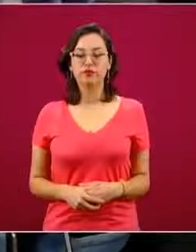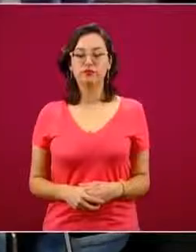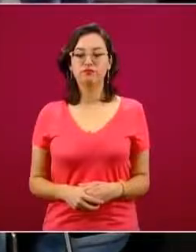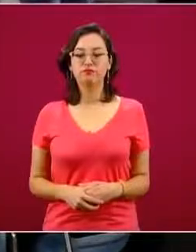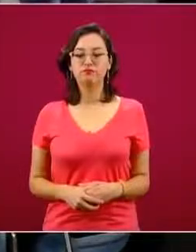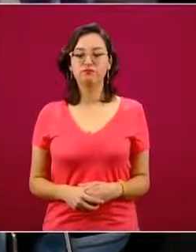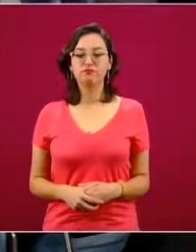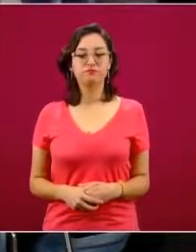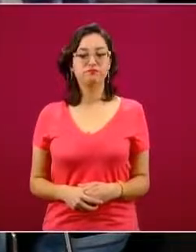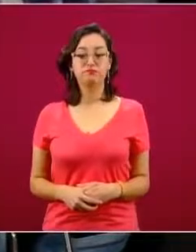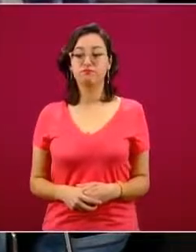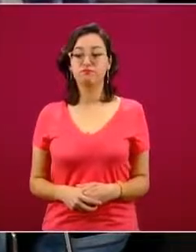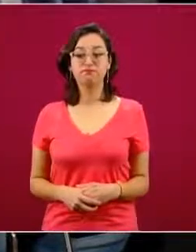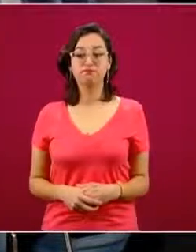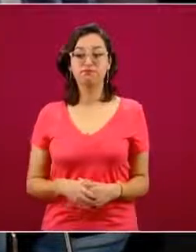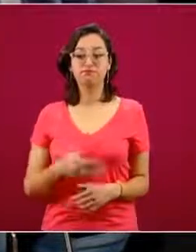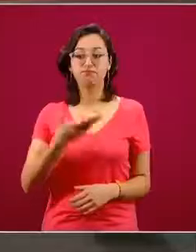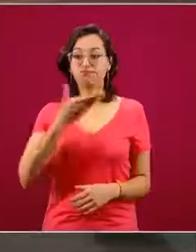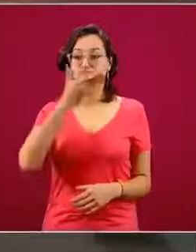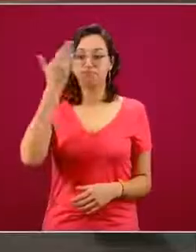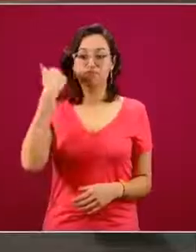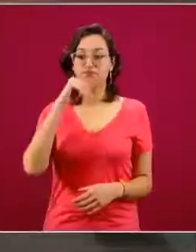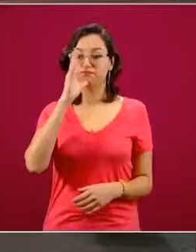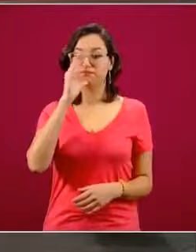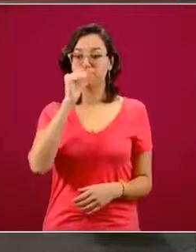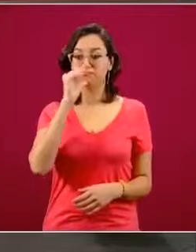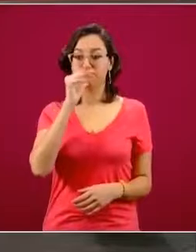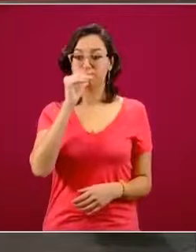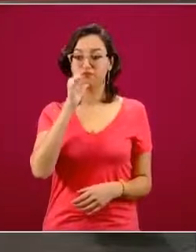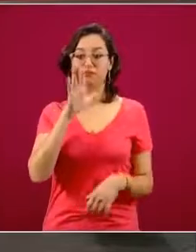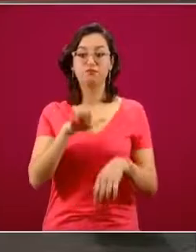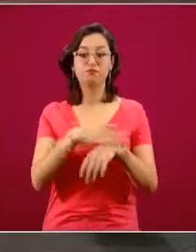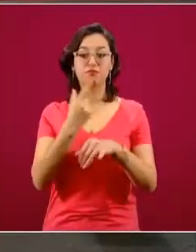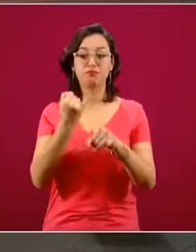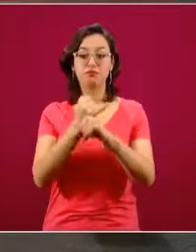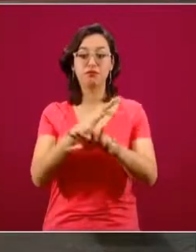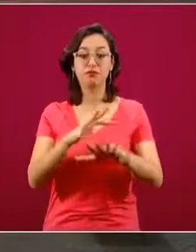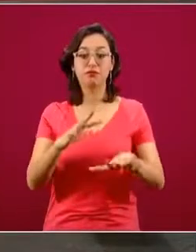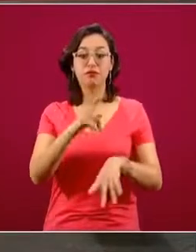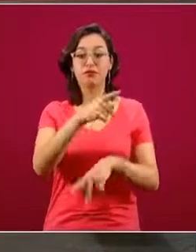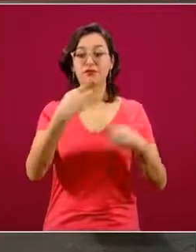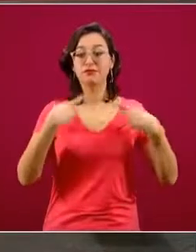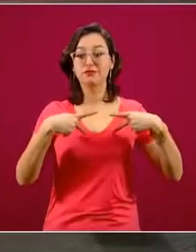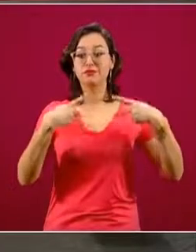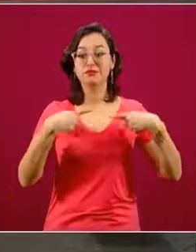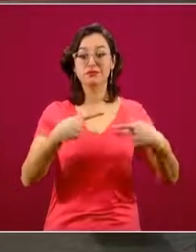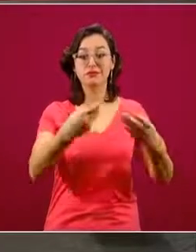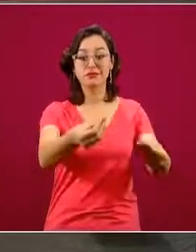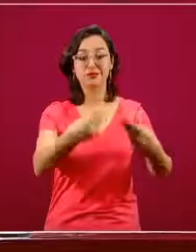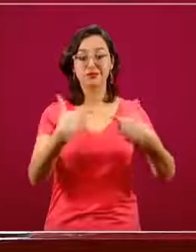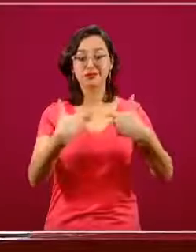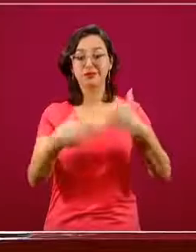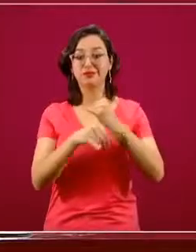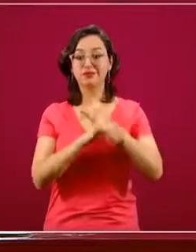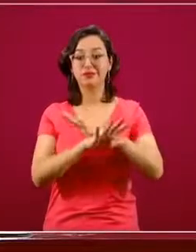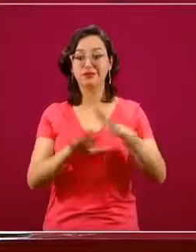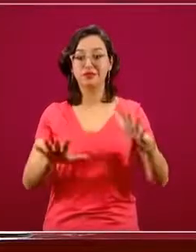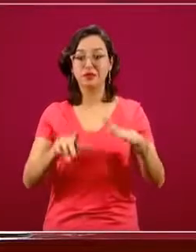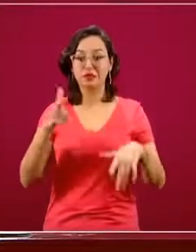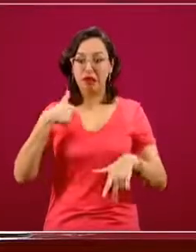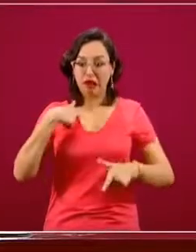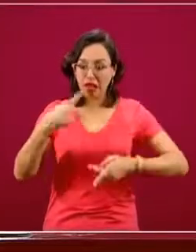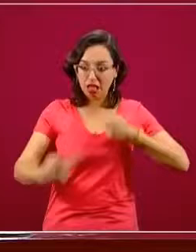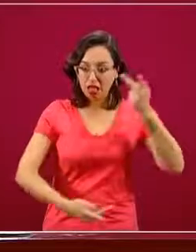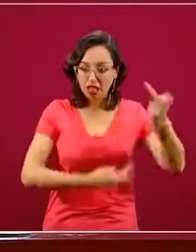la podemos nosotros describir porque, o sea, esta es información que el paciente nos da. Nosotros no podemos hacer una interpretación más allá de lo